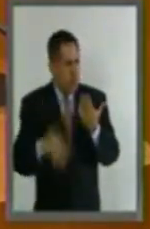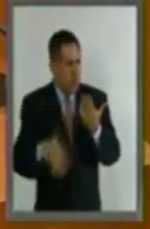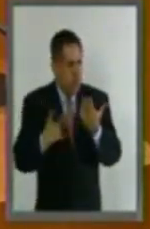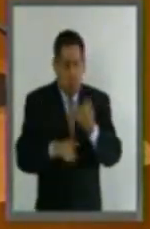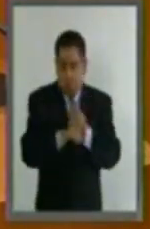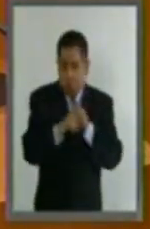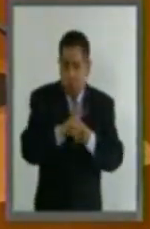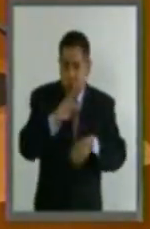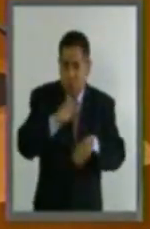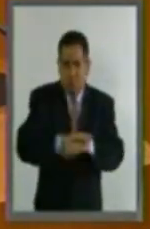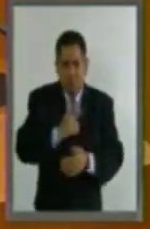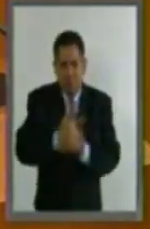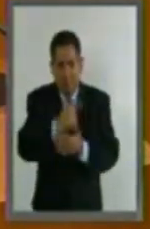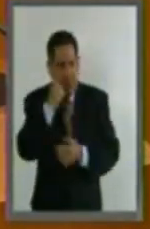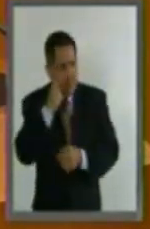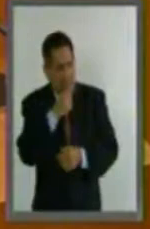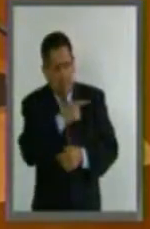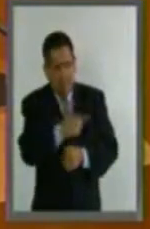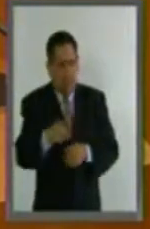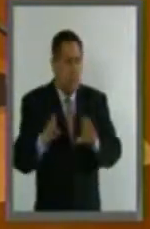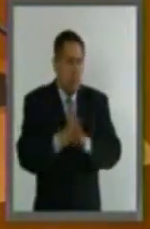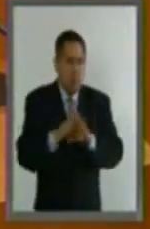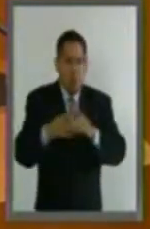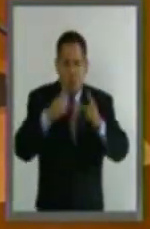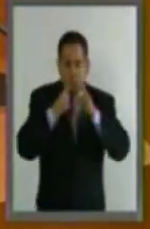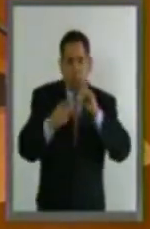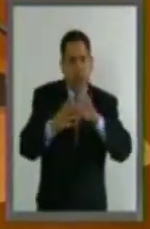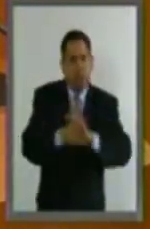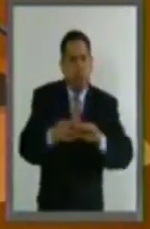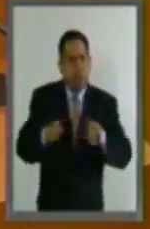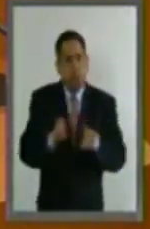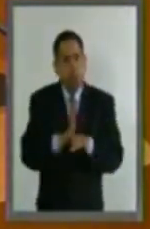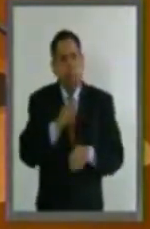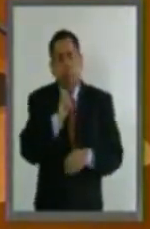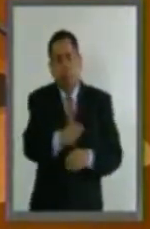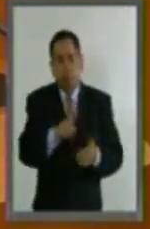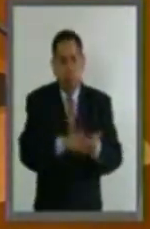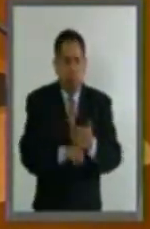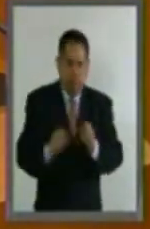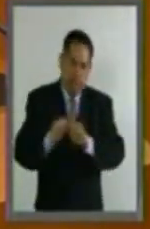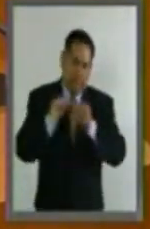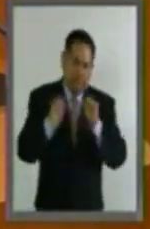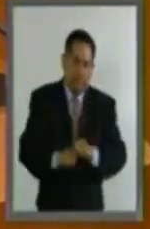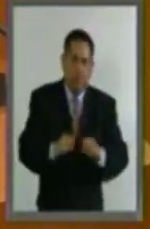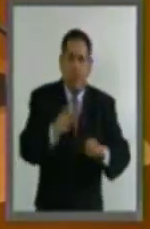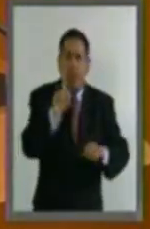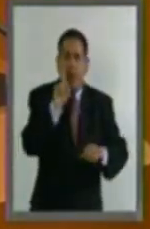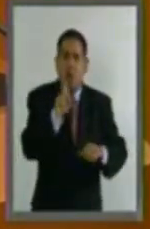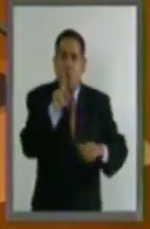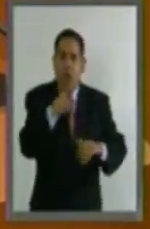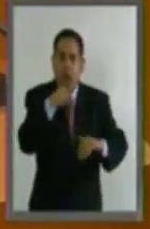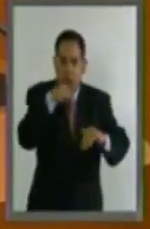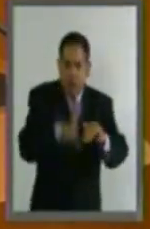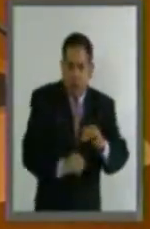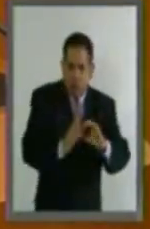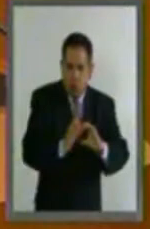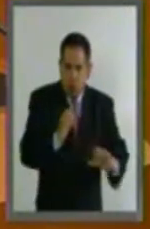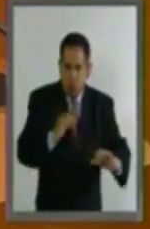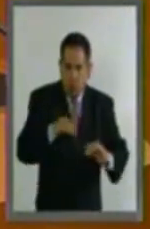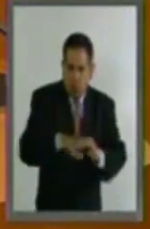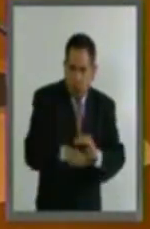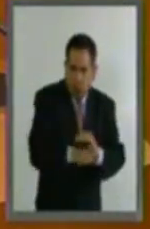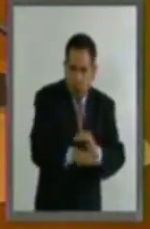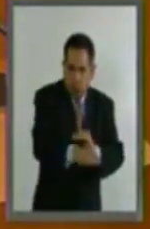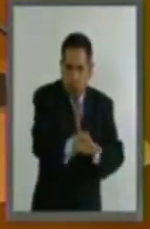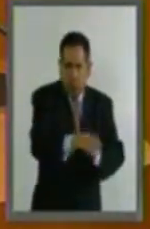de fondo y que se refiere al deterioro que presenta el sistema de drenaje de la Ciudad de México y que coloca